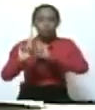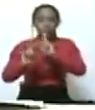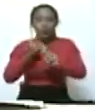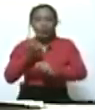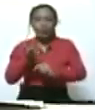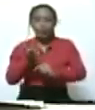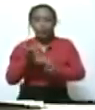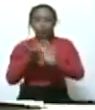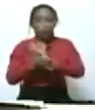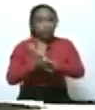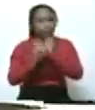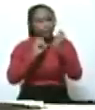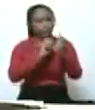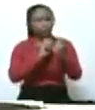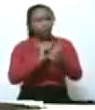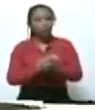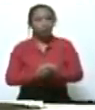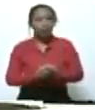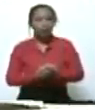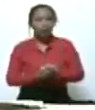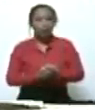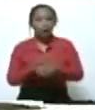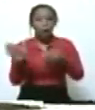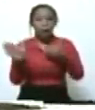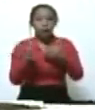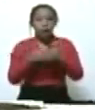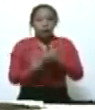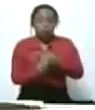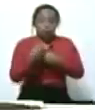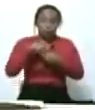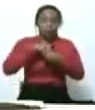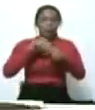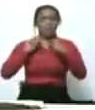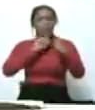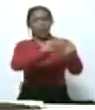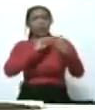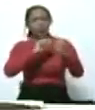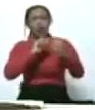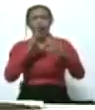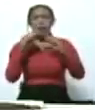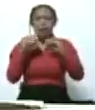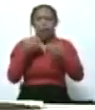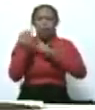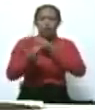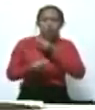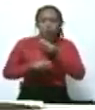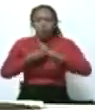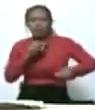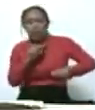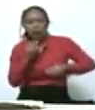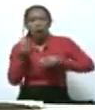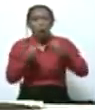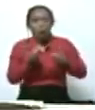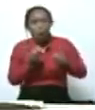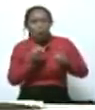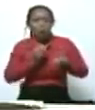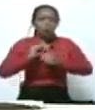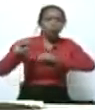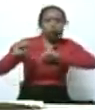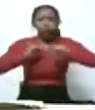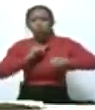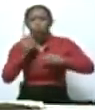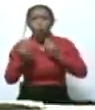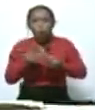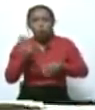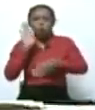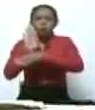Nosotros, puertas adentro, discutimos y hablamos cómo hacer, a dónde llegar, cómo conservar